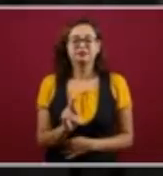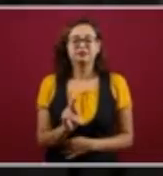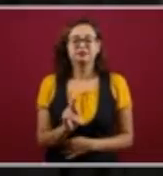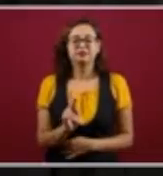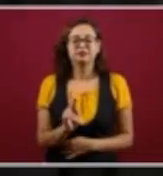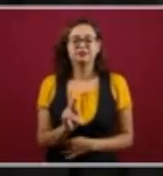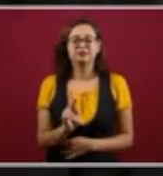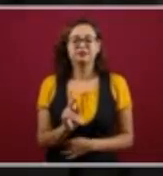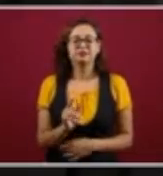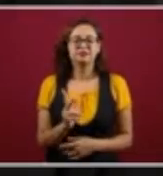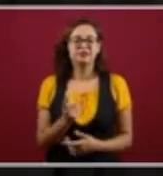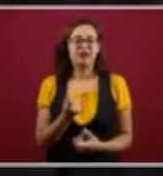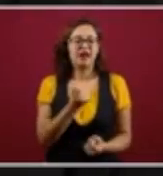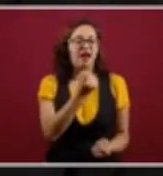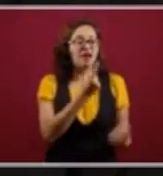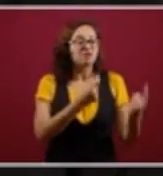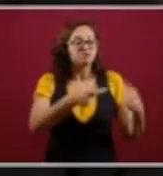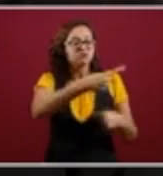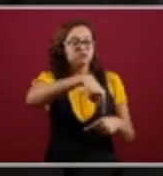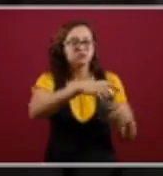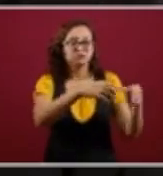unos por interés,